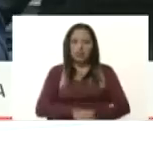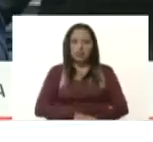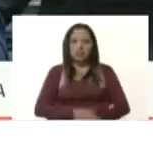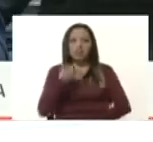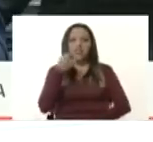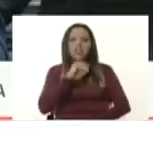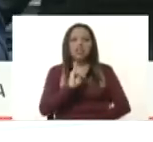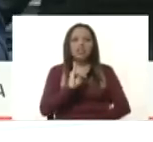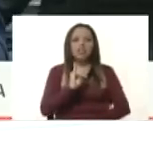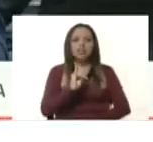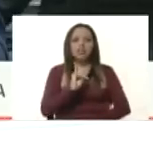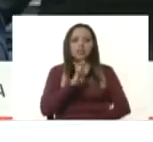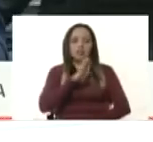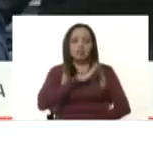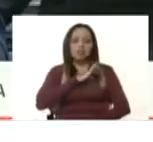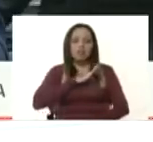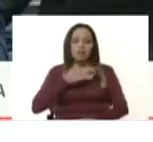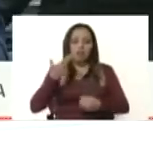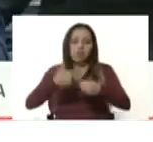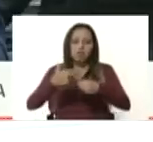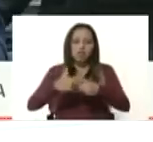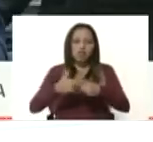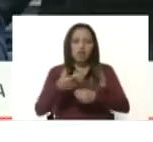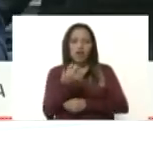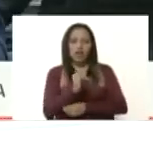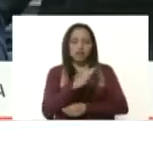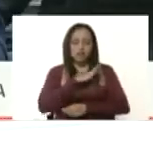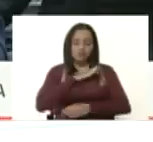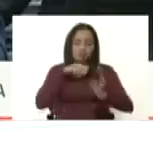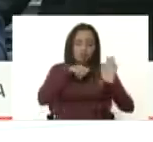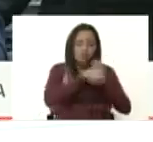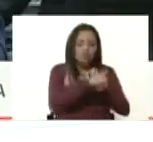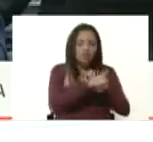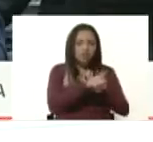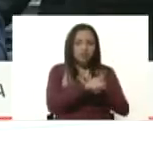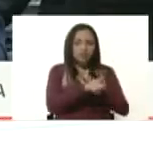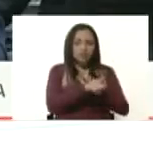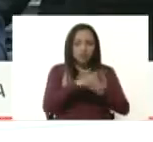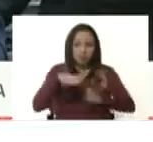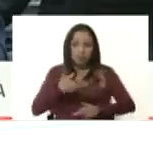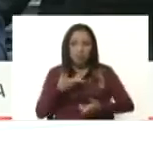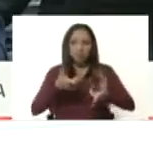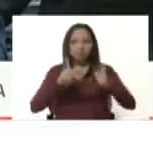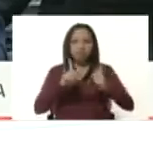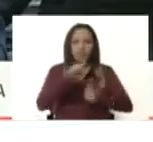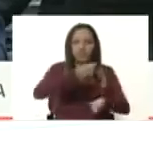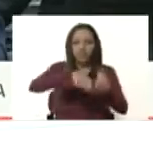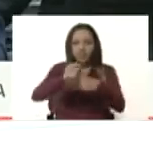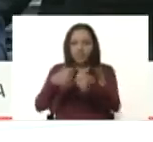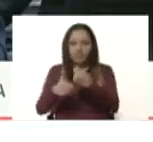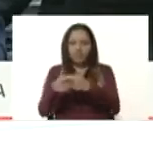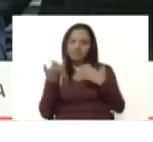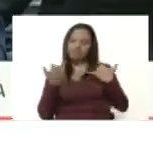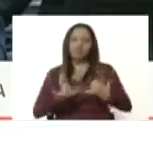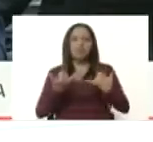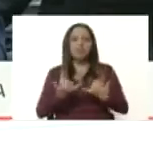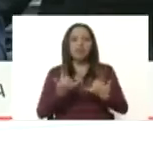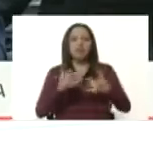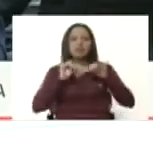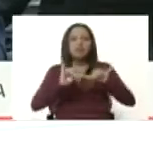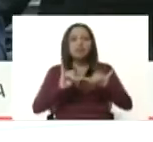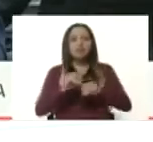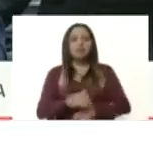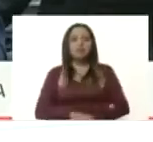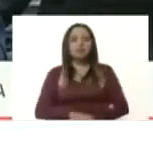existencia en inventarios de crudos y productos en los tanques de almacenamiento disponibles para su comercialización inmediata por parte de la